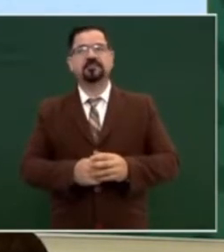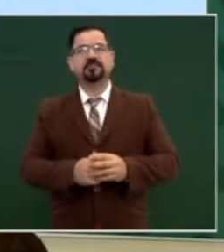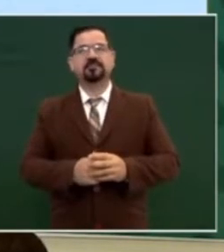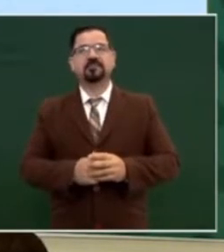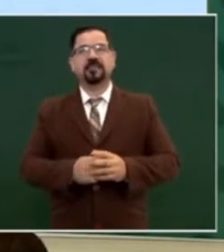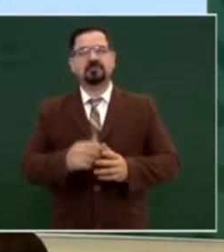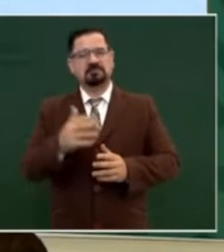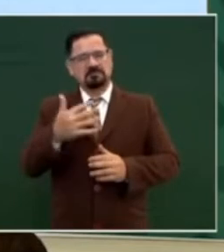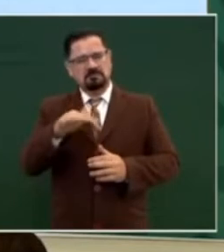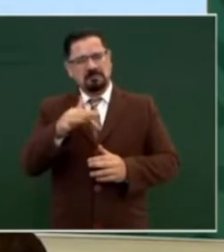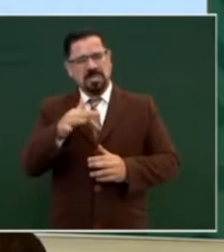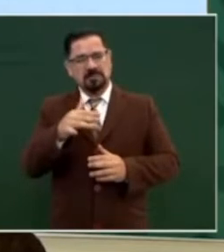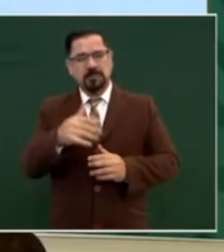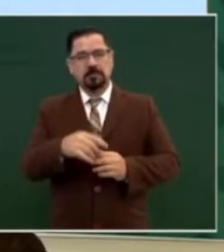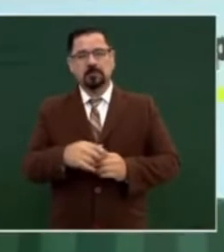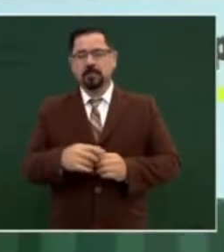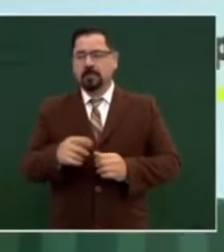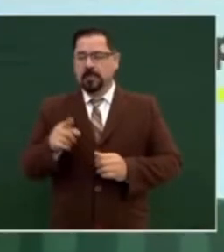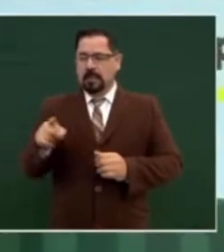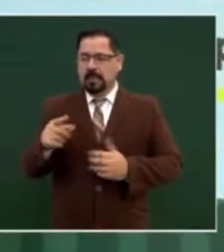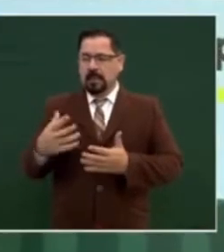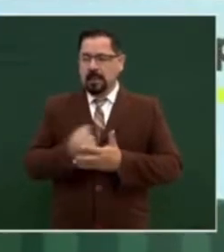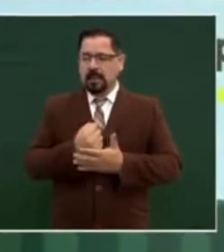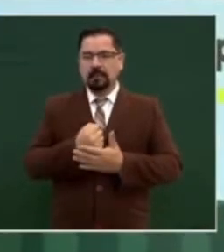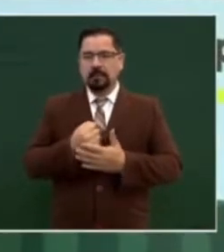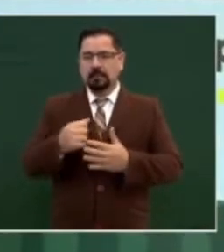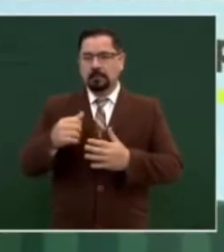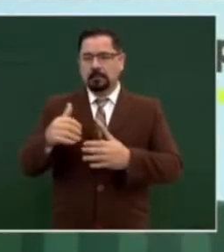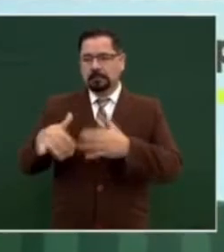como 15 veces más que yo